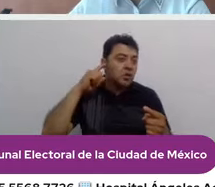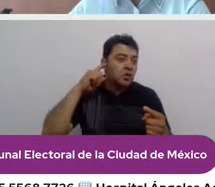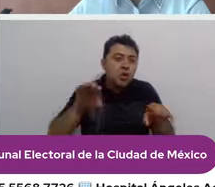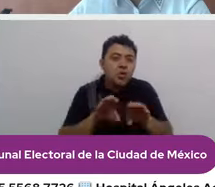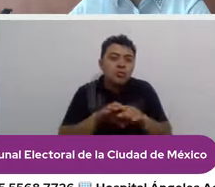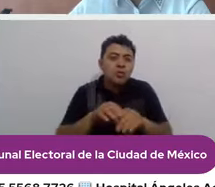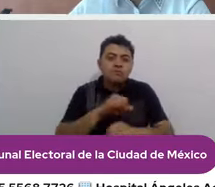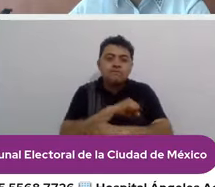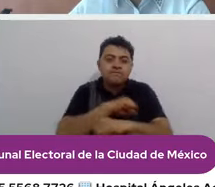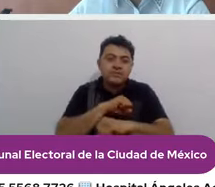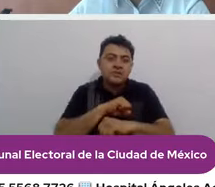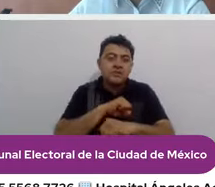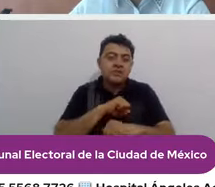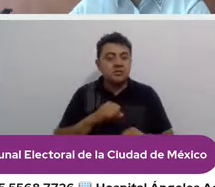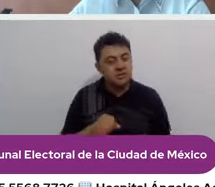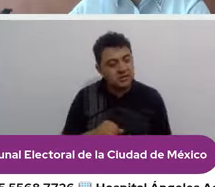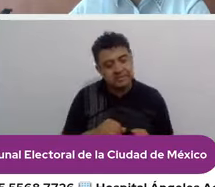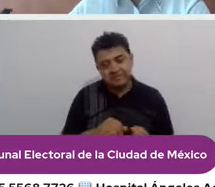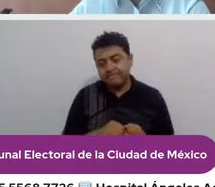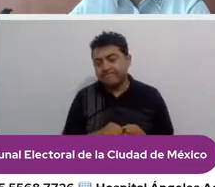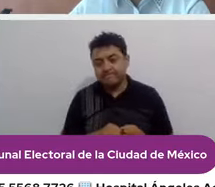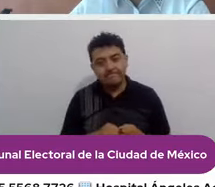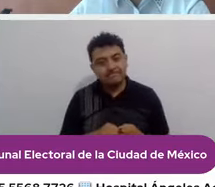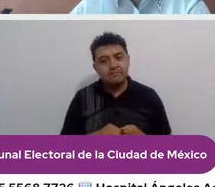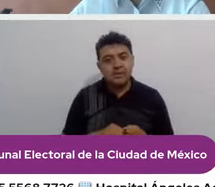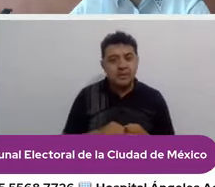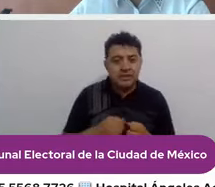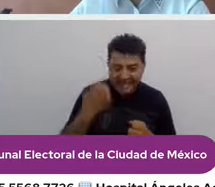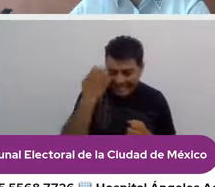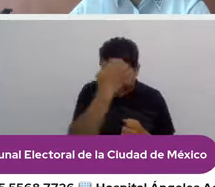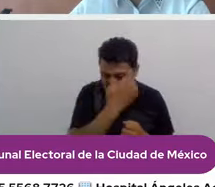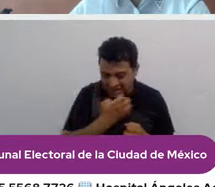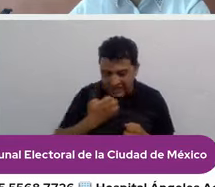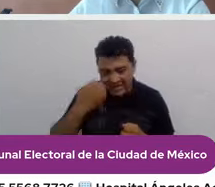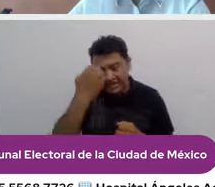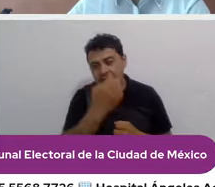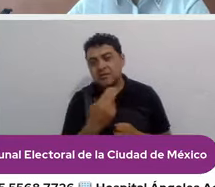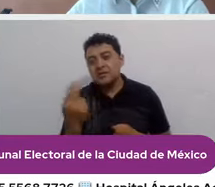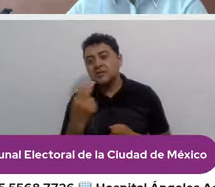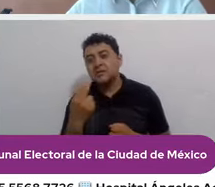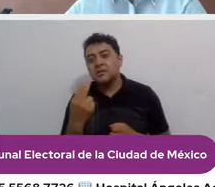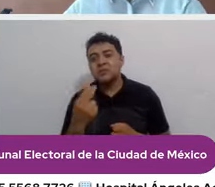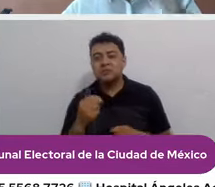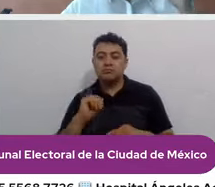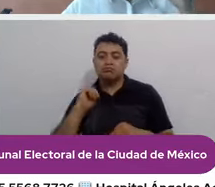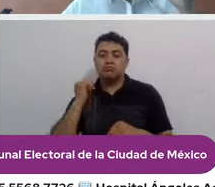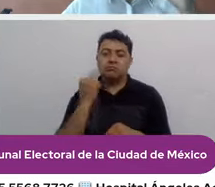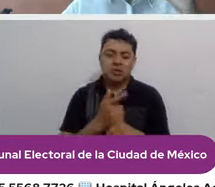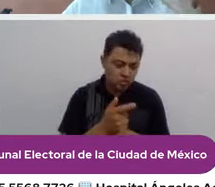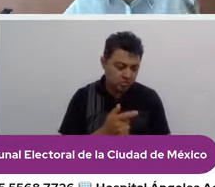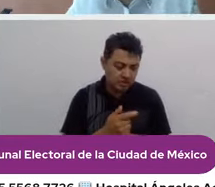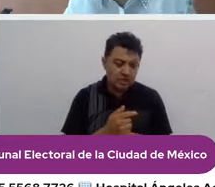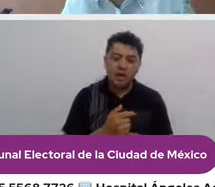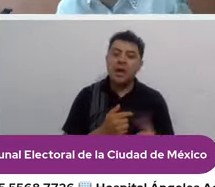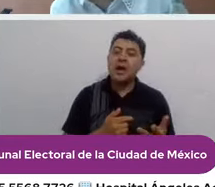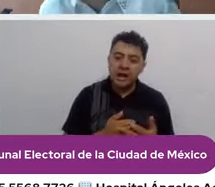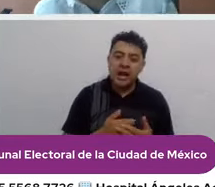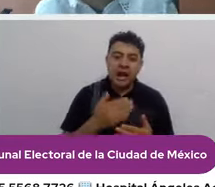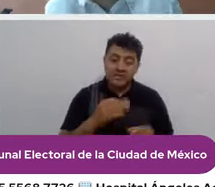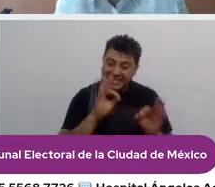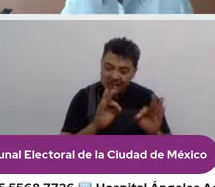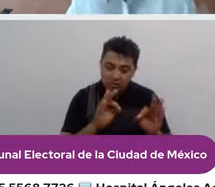llegar a curarlo? Sí, cuando se detecta a tiempo, cuando lo iniciamos a tiempo. Muchísimas gracias, doctor. Me encantó esa forma de